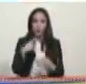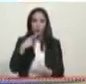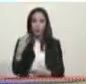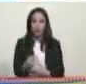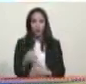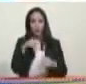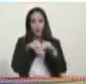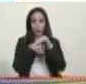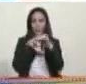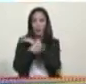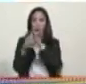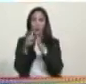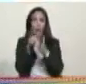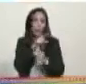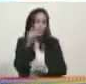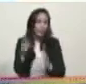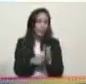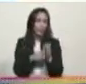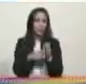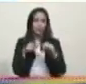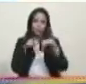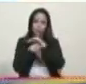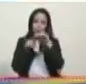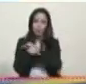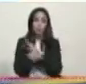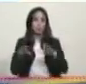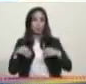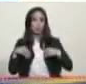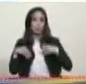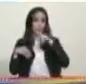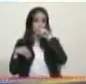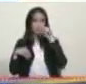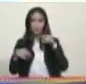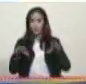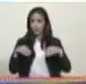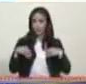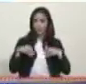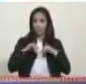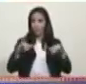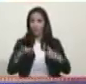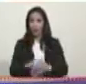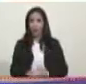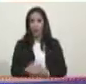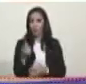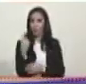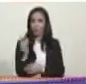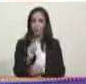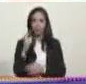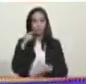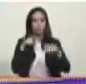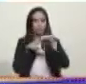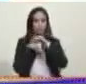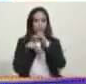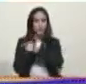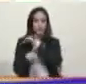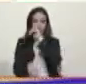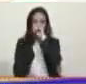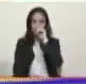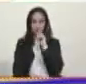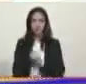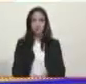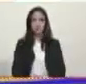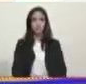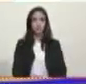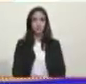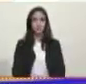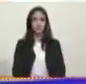las catacumbas del pueblo. No podemos quedarnos en lo aéreo, en lo superficial. Tenemos que ir a la profundidad de la verdad. Tenemos